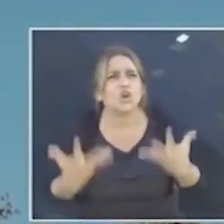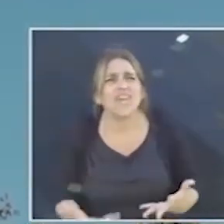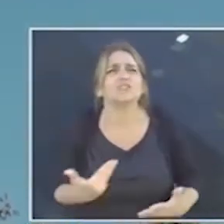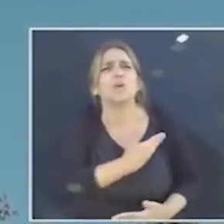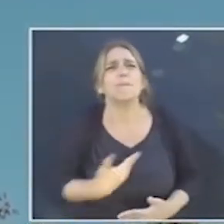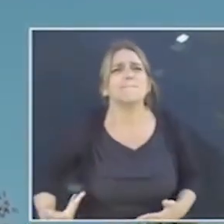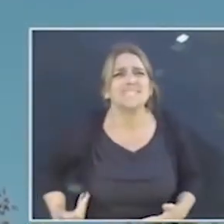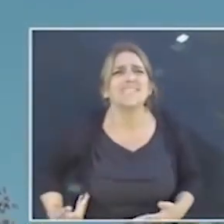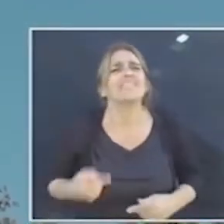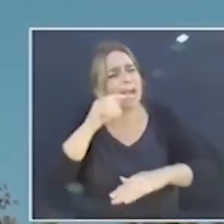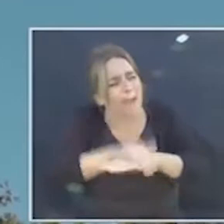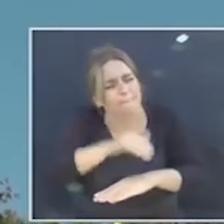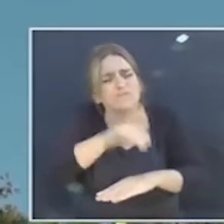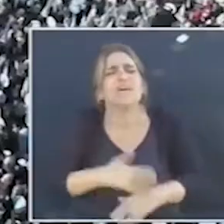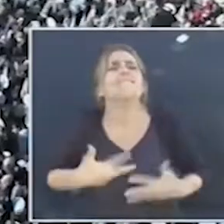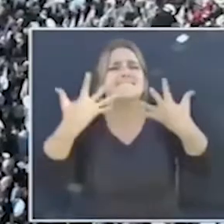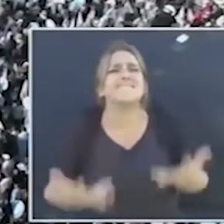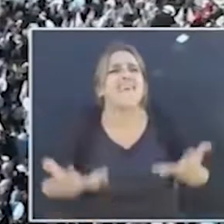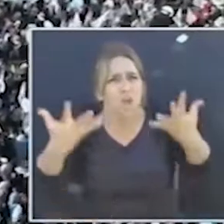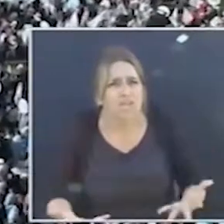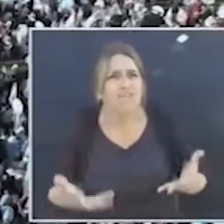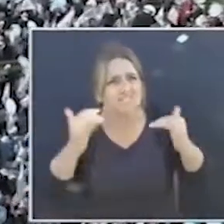ser un presidente que se haga cargo.